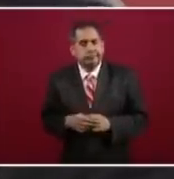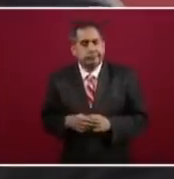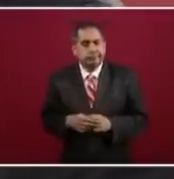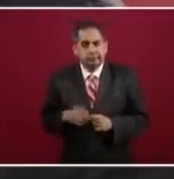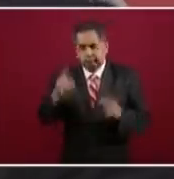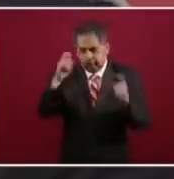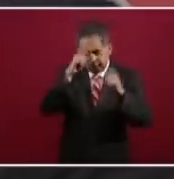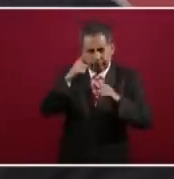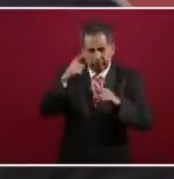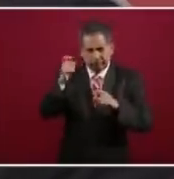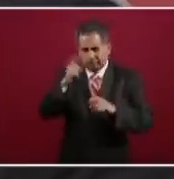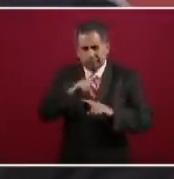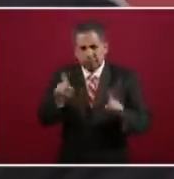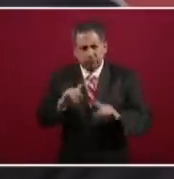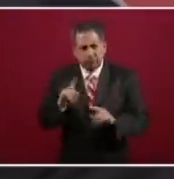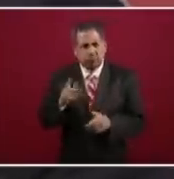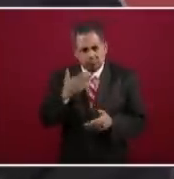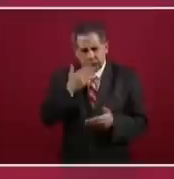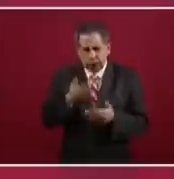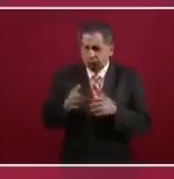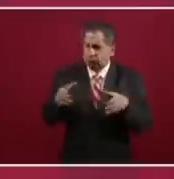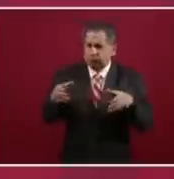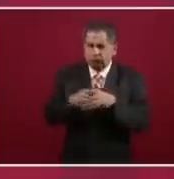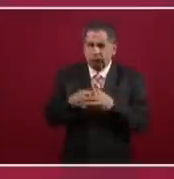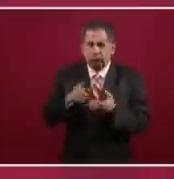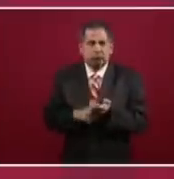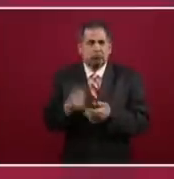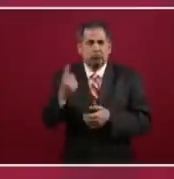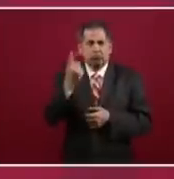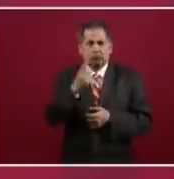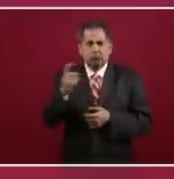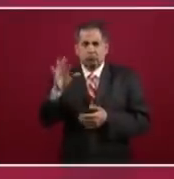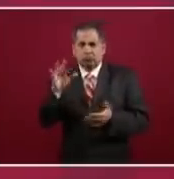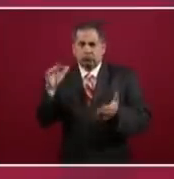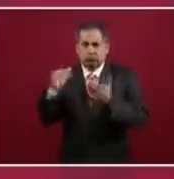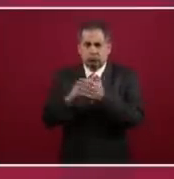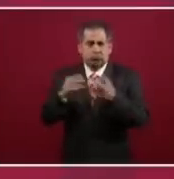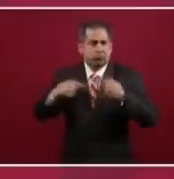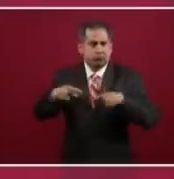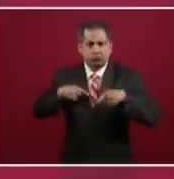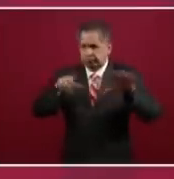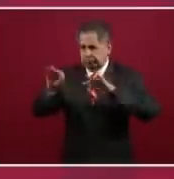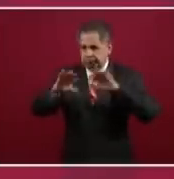dificultad para reunir los 140.000 elementos